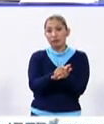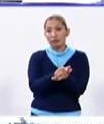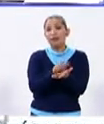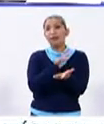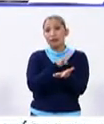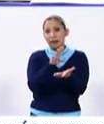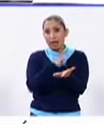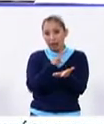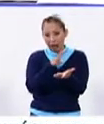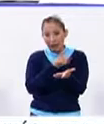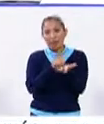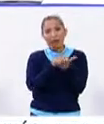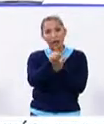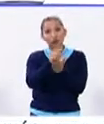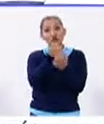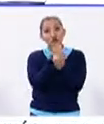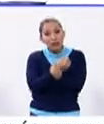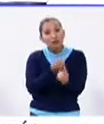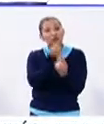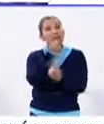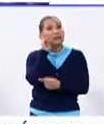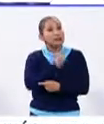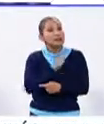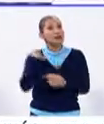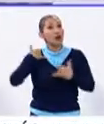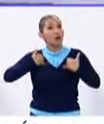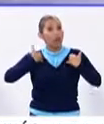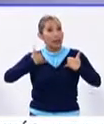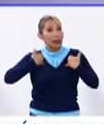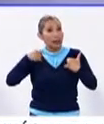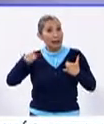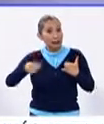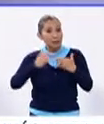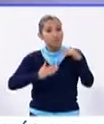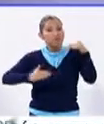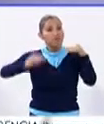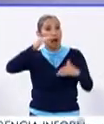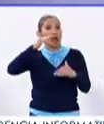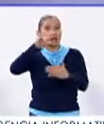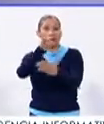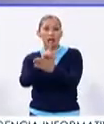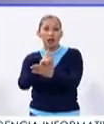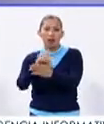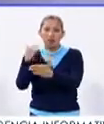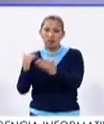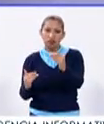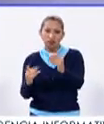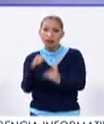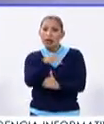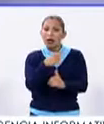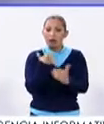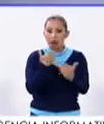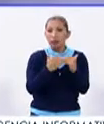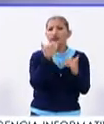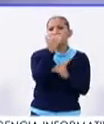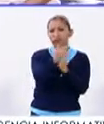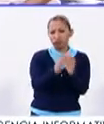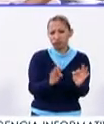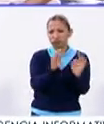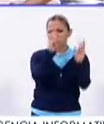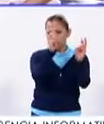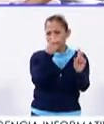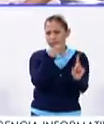ya hay derechos de los niños y las niñas y adolescentes superiores sobre la ley, ¿no? Entonces, en este sentido se han dado pasos